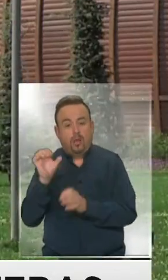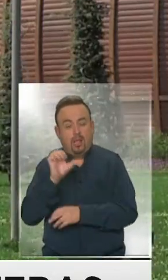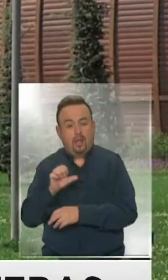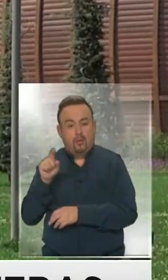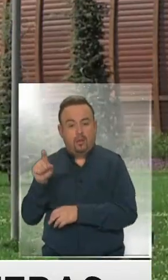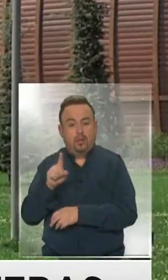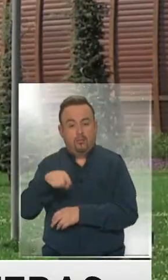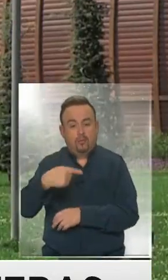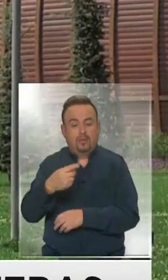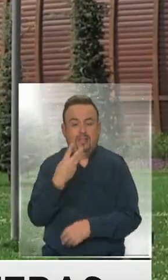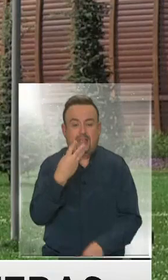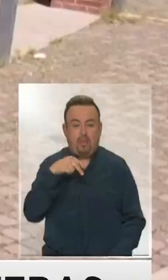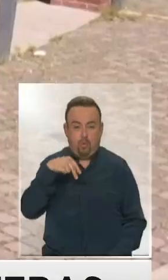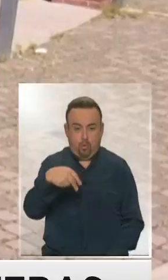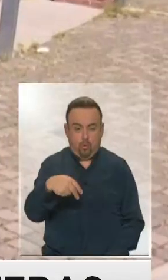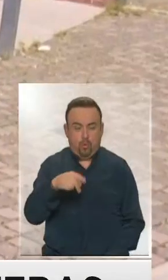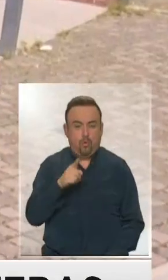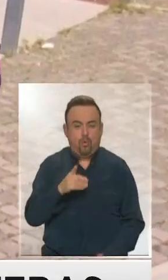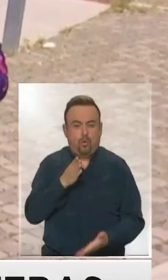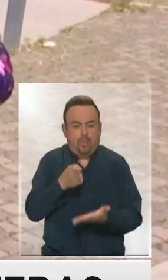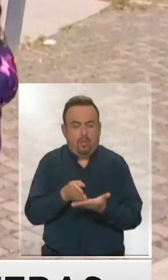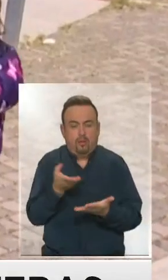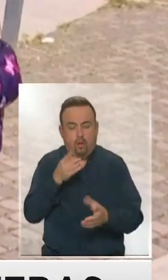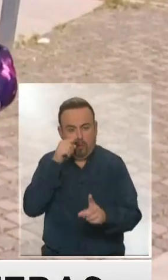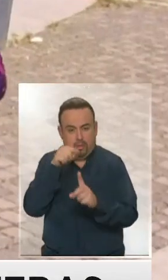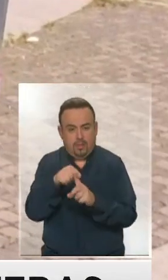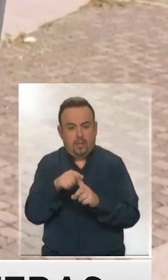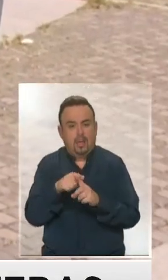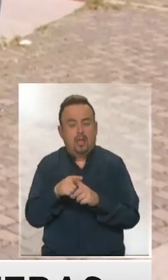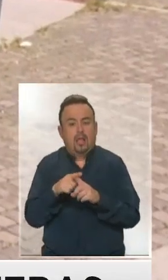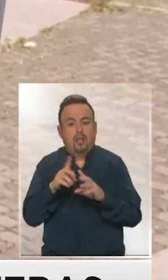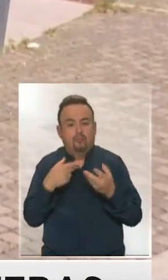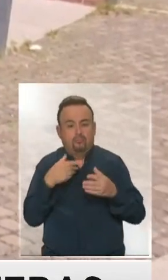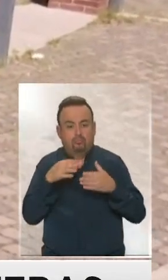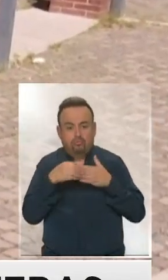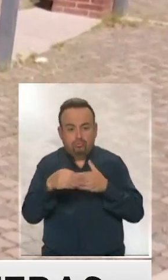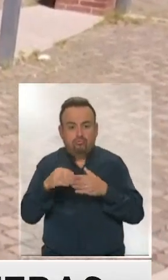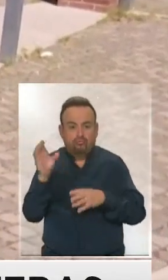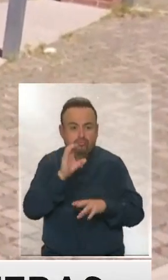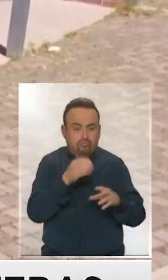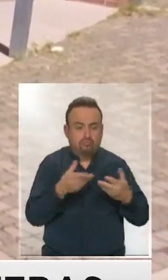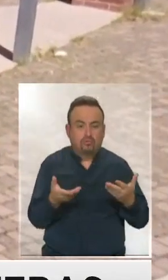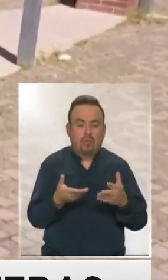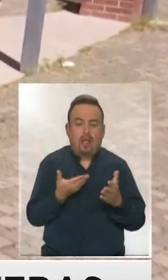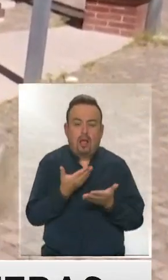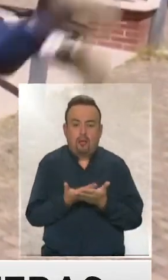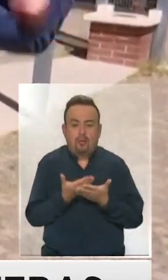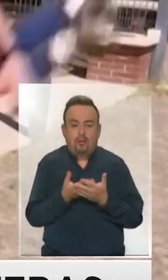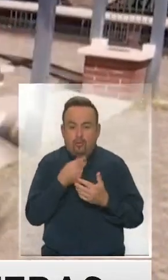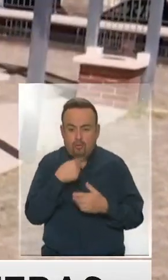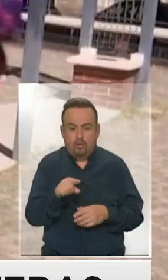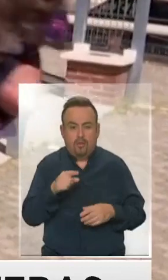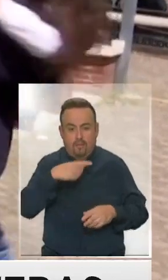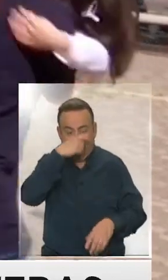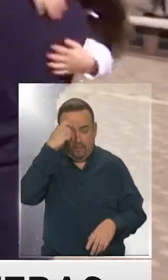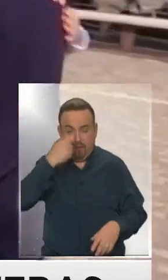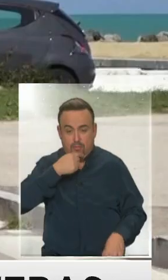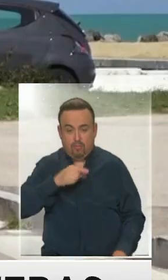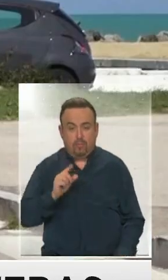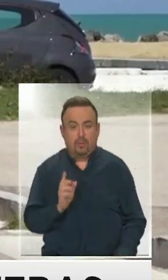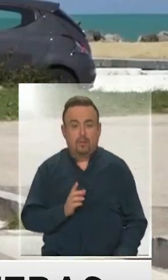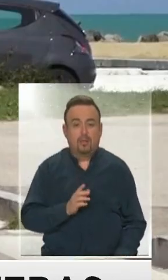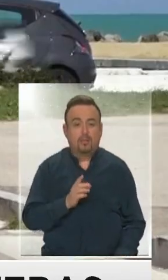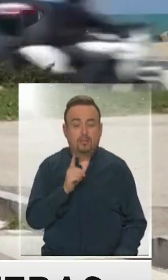3 de junio la medida tiene como objetivo recuperar los flujos turísticos en el país de cara a la temporada de verano que ya se acerca